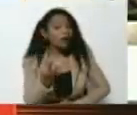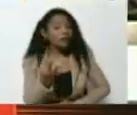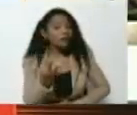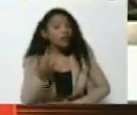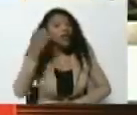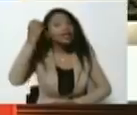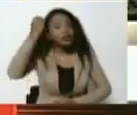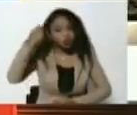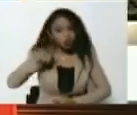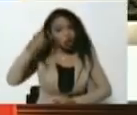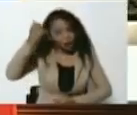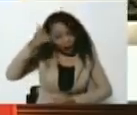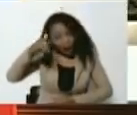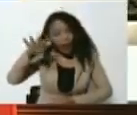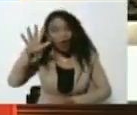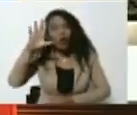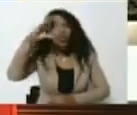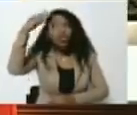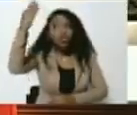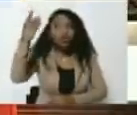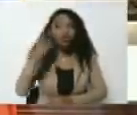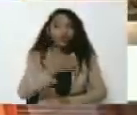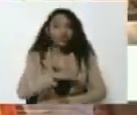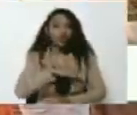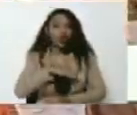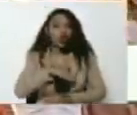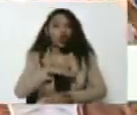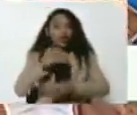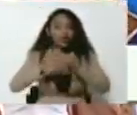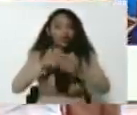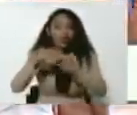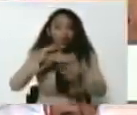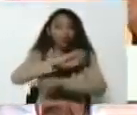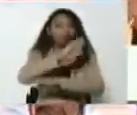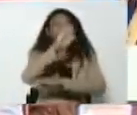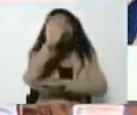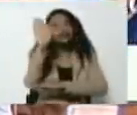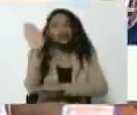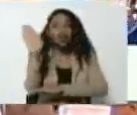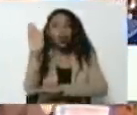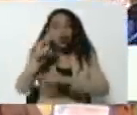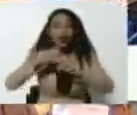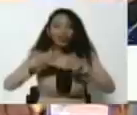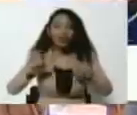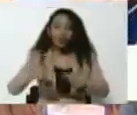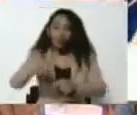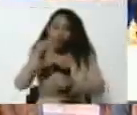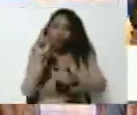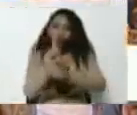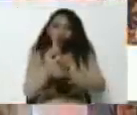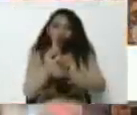Creemos en Dios, nuestro Señor, el Creador del cielo y la tierra, el único.